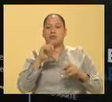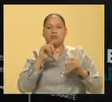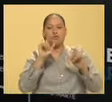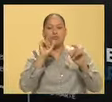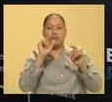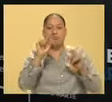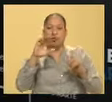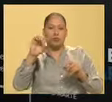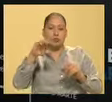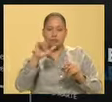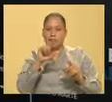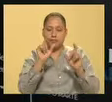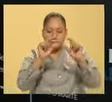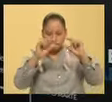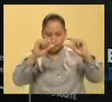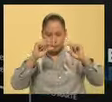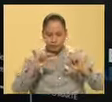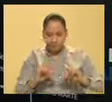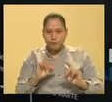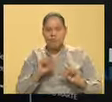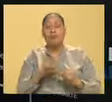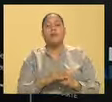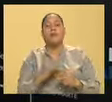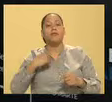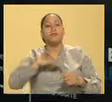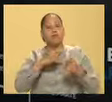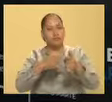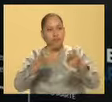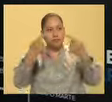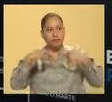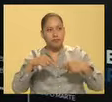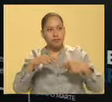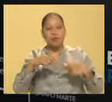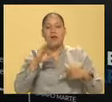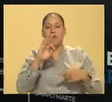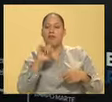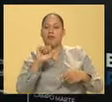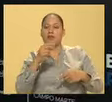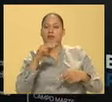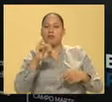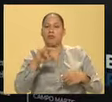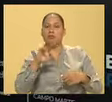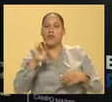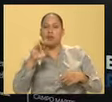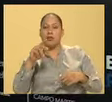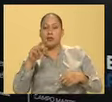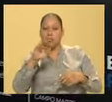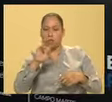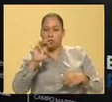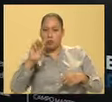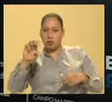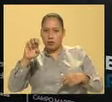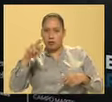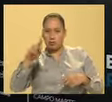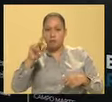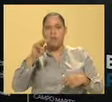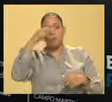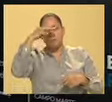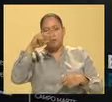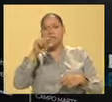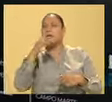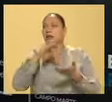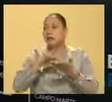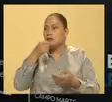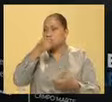macariojiménez.com. Pues muchísimas gracias, Macario. Nosotros continuamos aquí en esto que es Fashion Week México. Gracias por esta entrevista